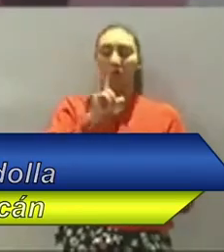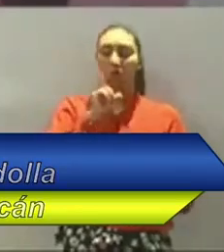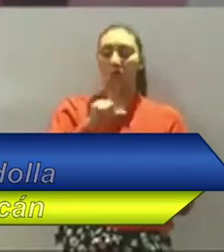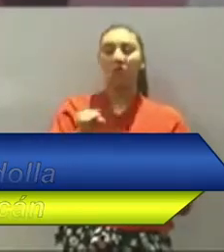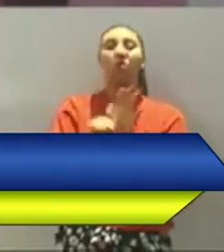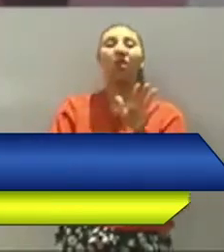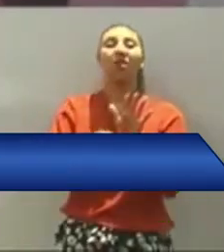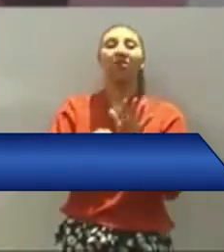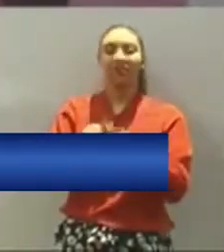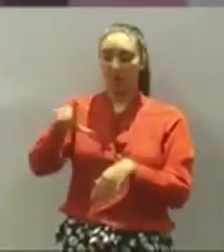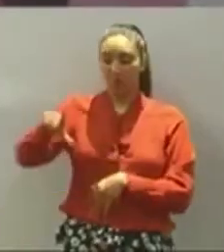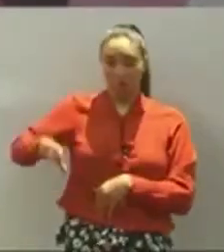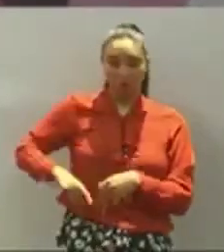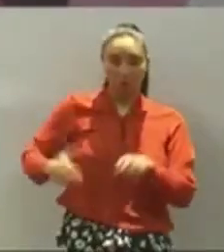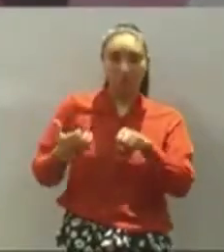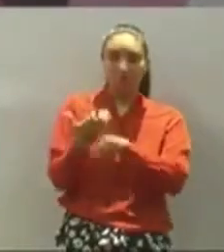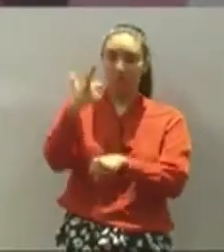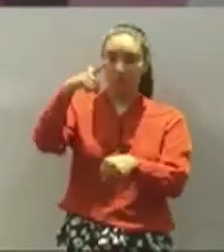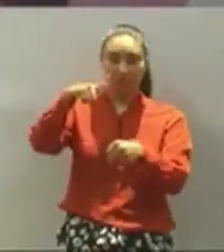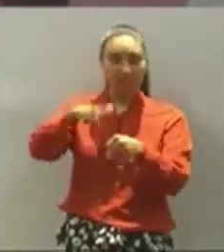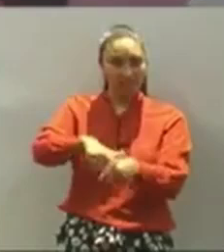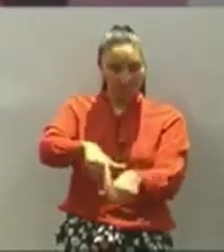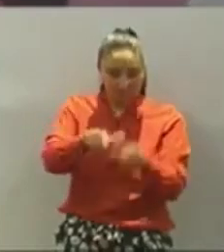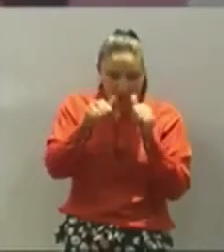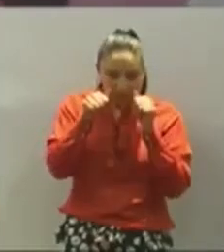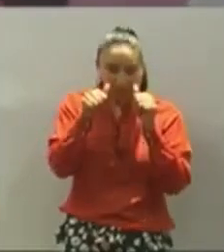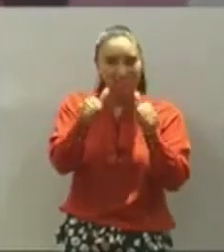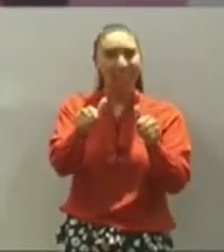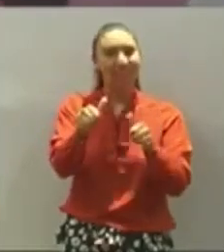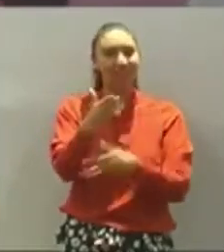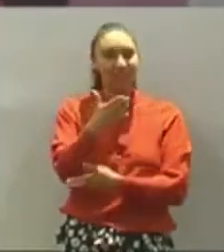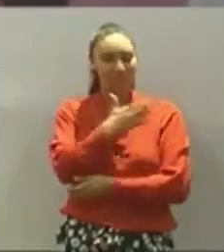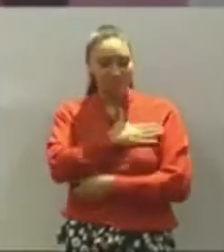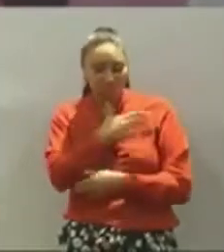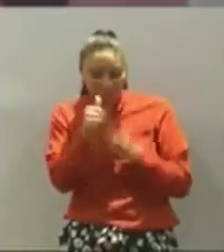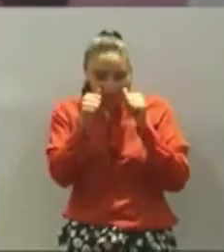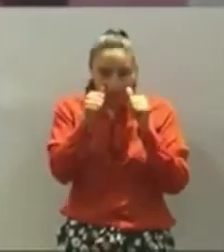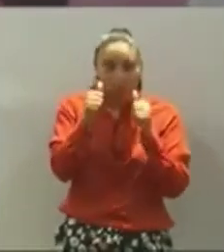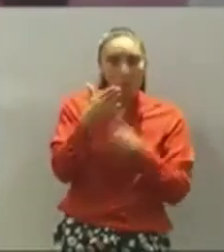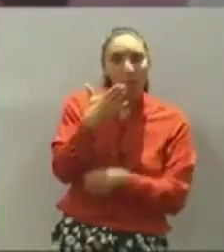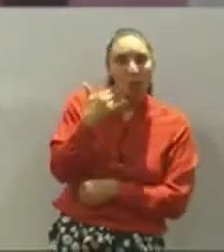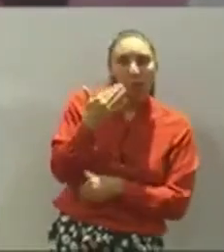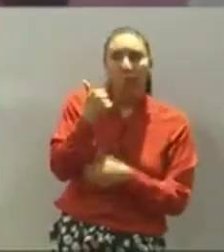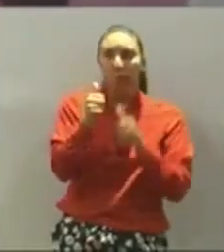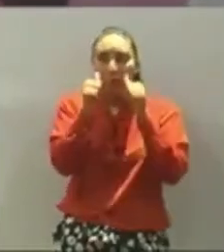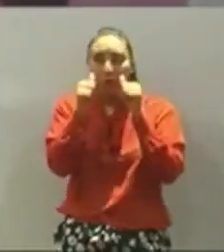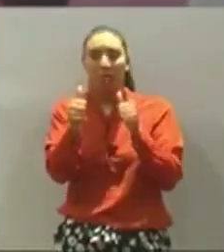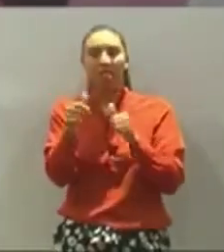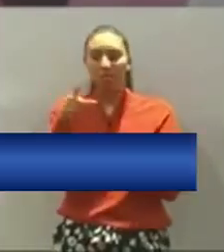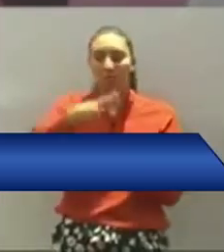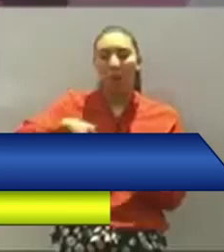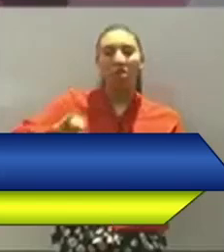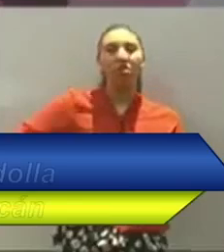al gobierno del estado en un gobierno solidario, humanista, sensible, es decir, que